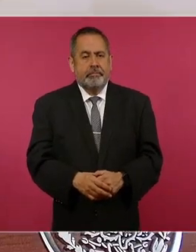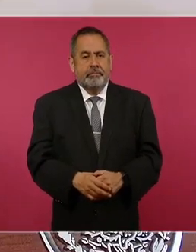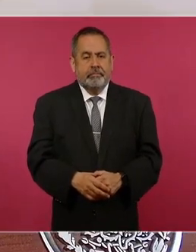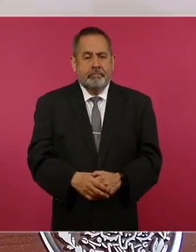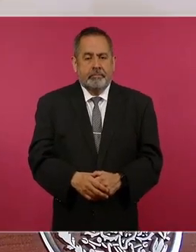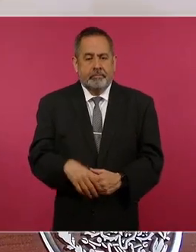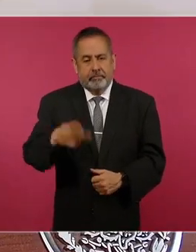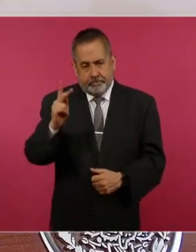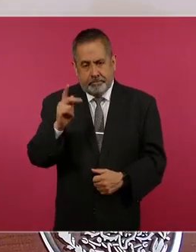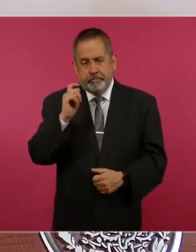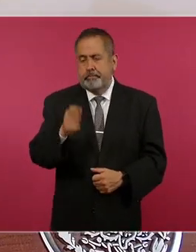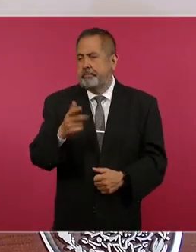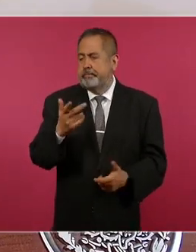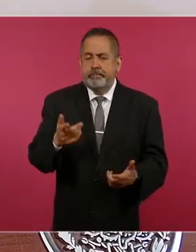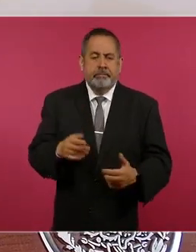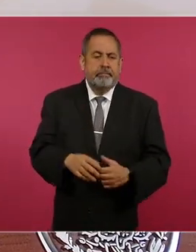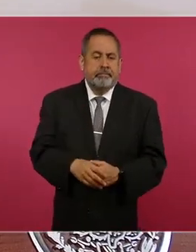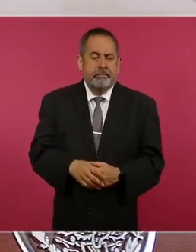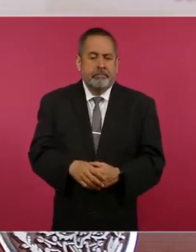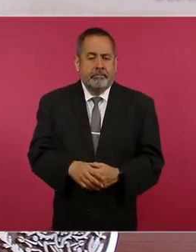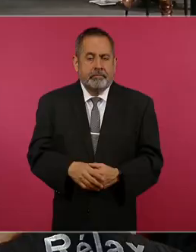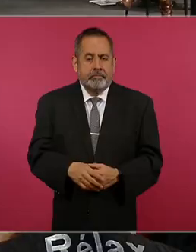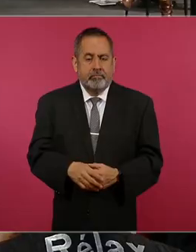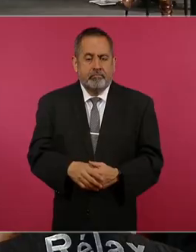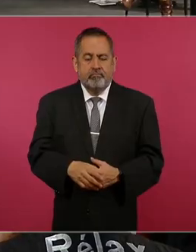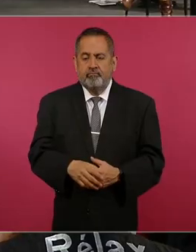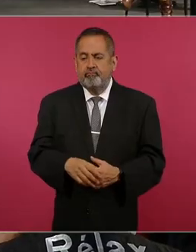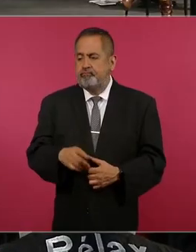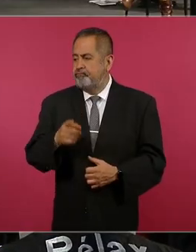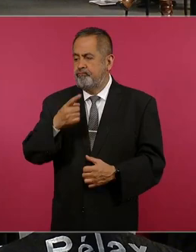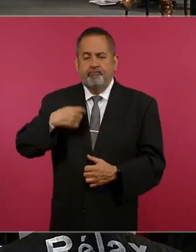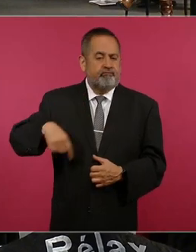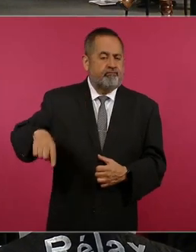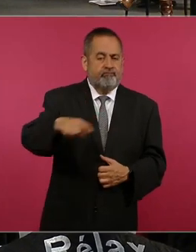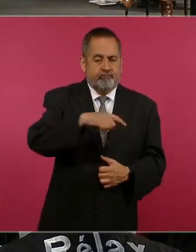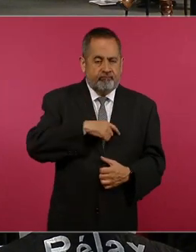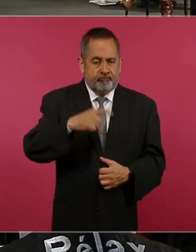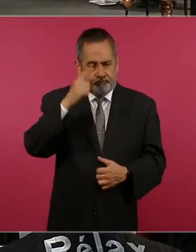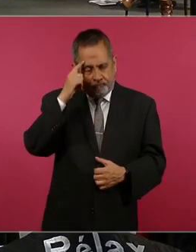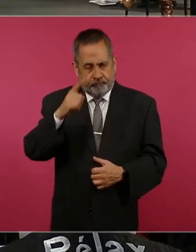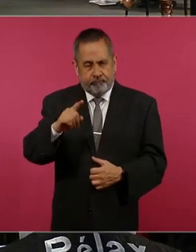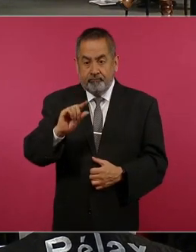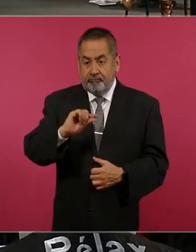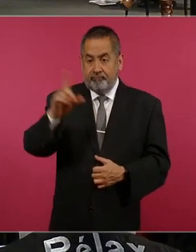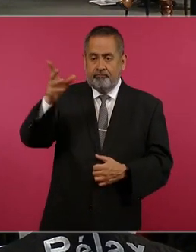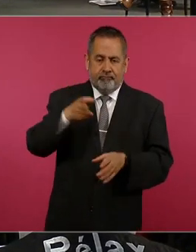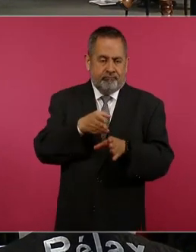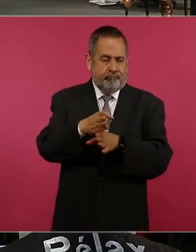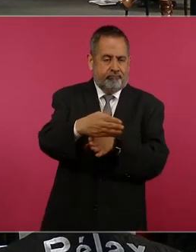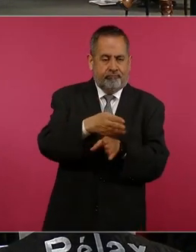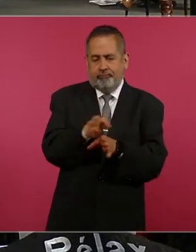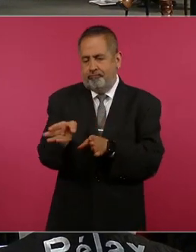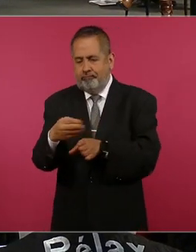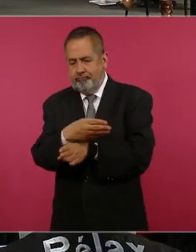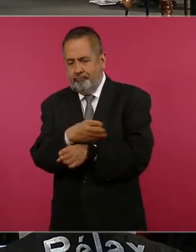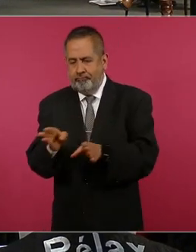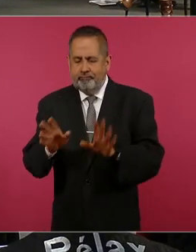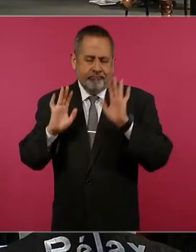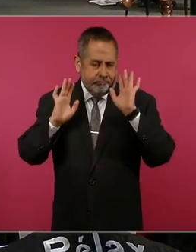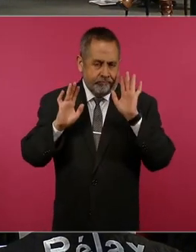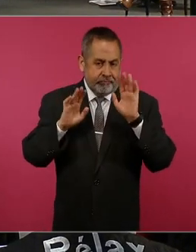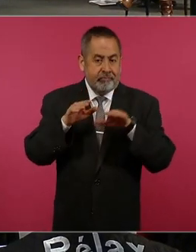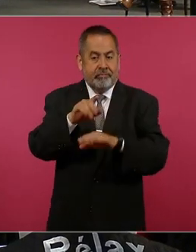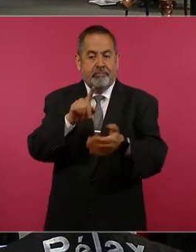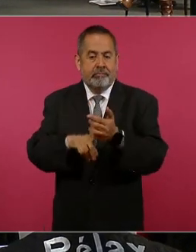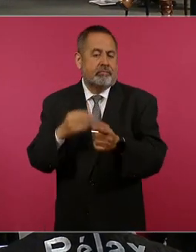Pero claro que todos tenemos deformaciones profesionales. Entonces, cuando se trata de